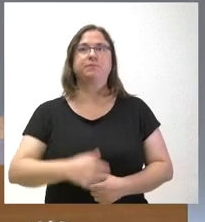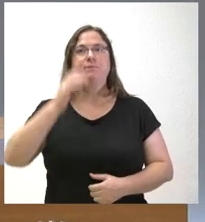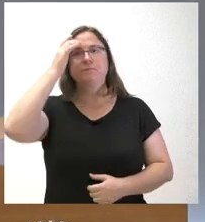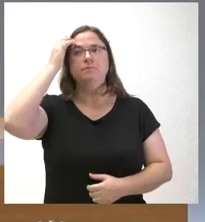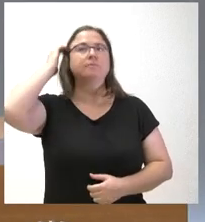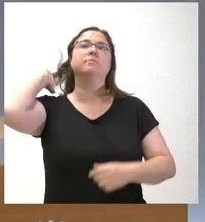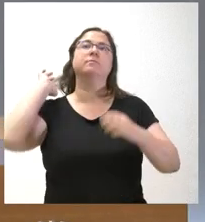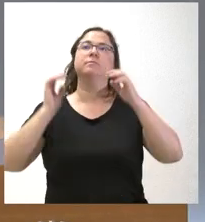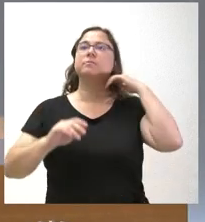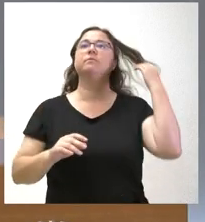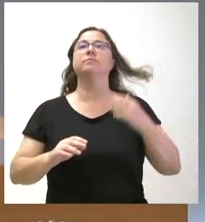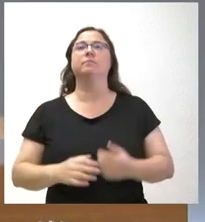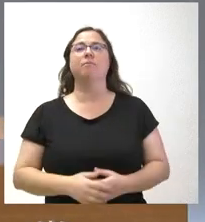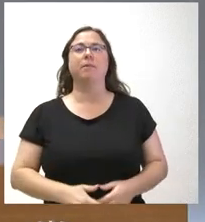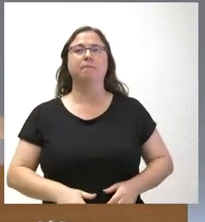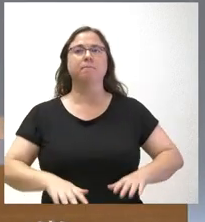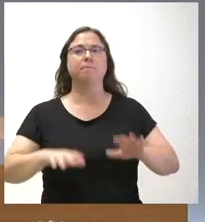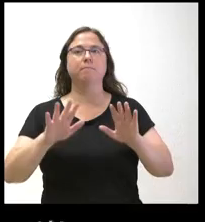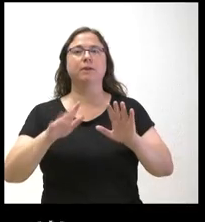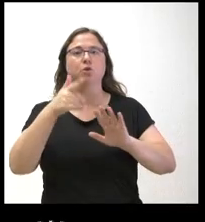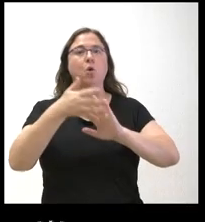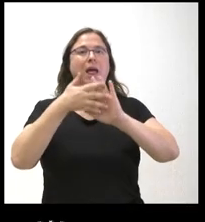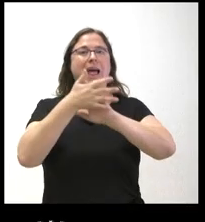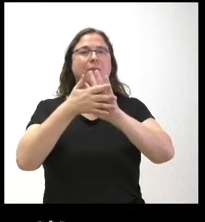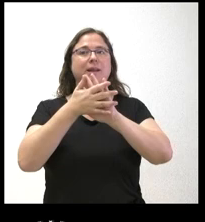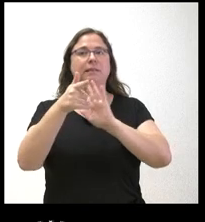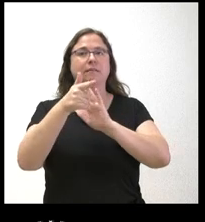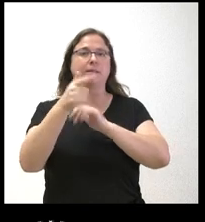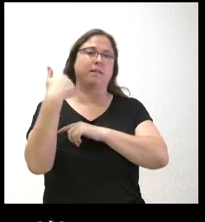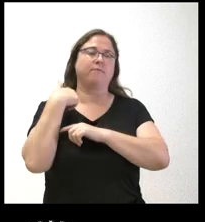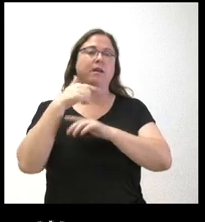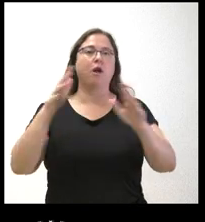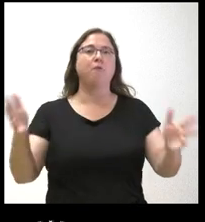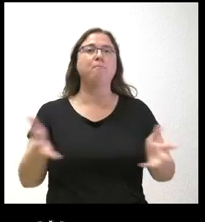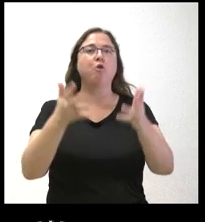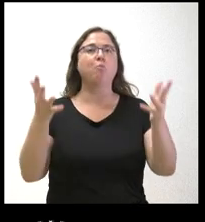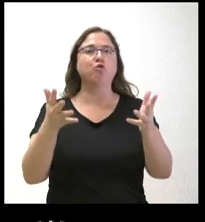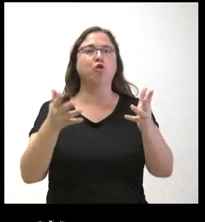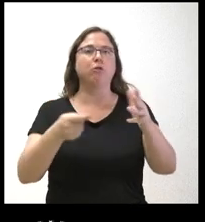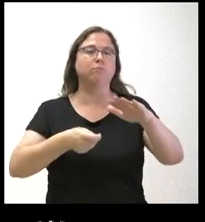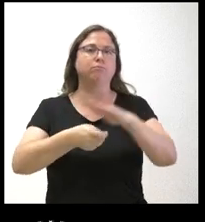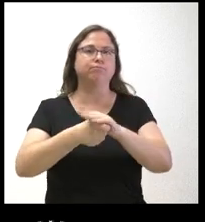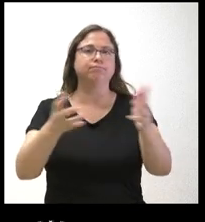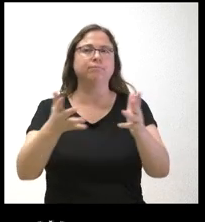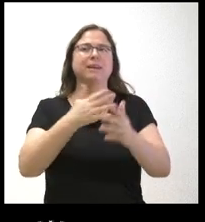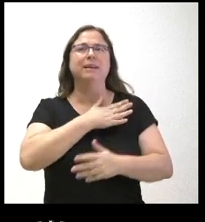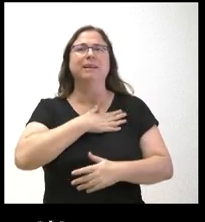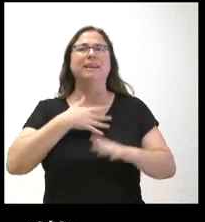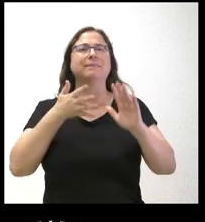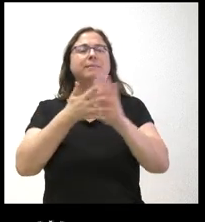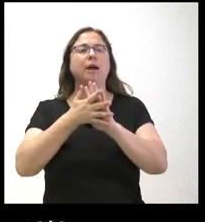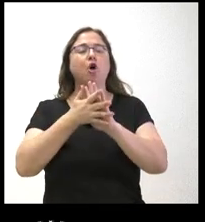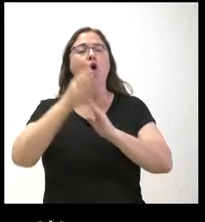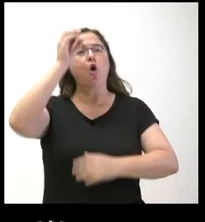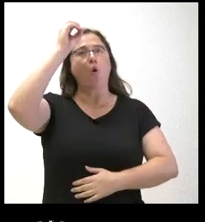en cualquier caso habla de que son los promotores quienes tienen que mover la iniciativa pero sí que no me gustaría que fijara la posición